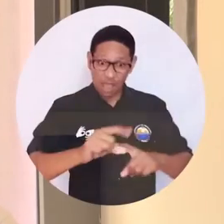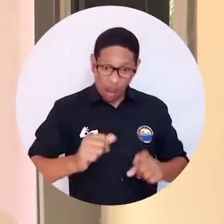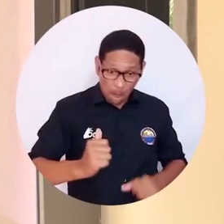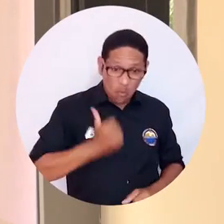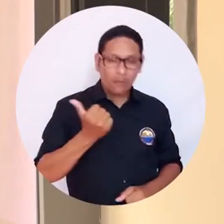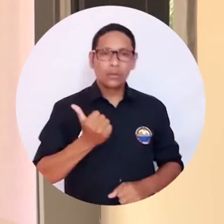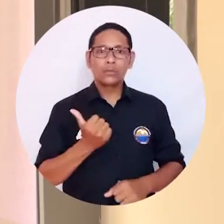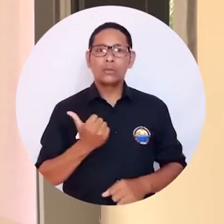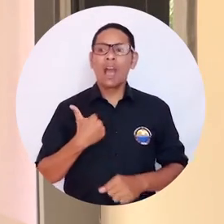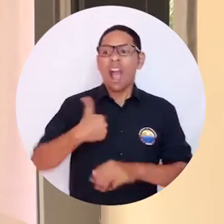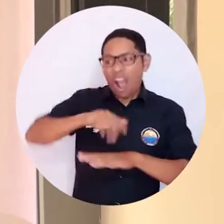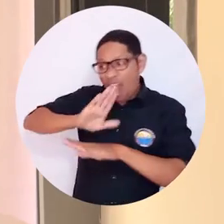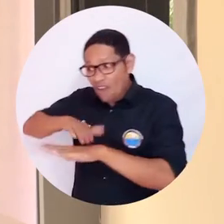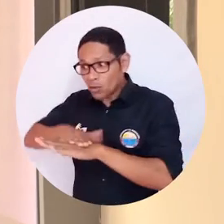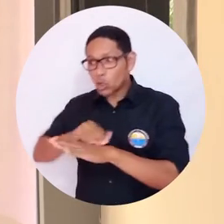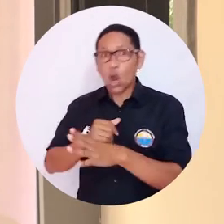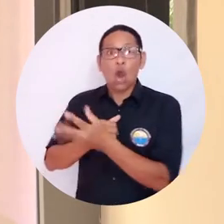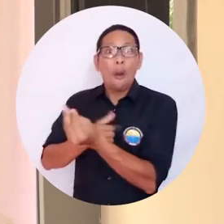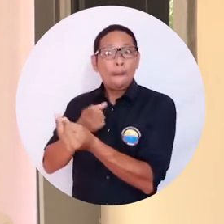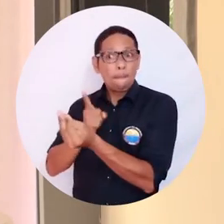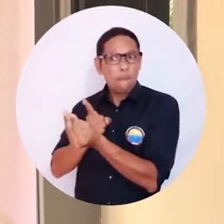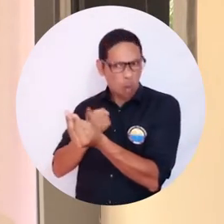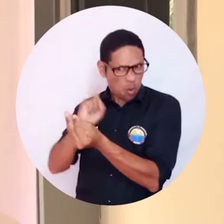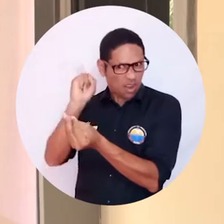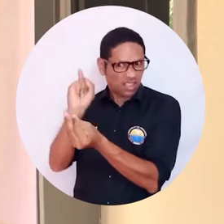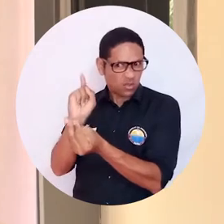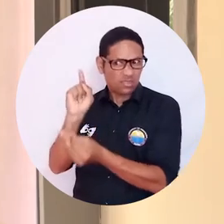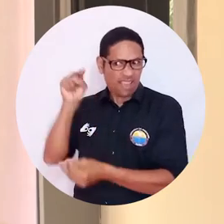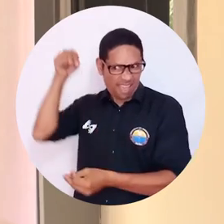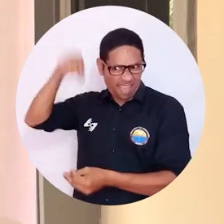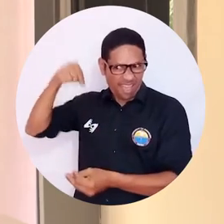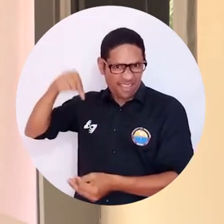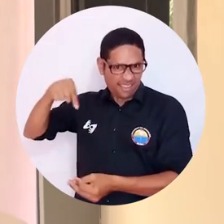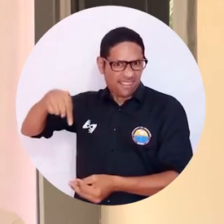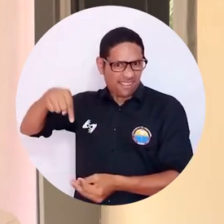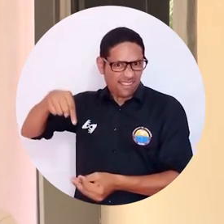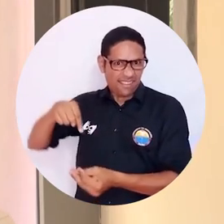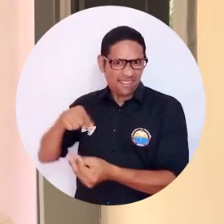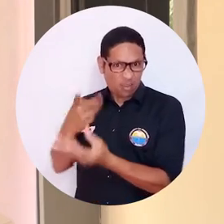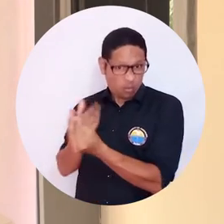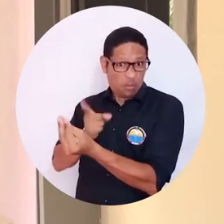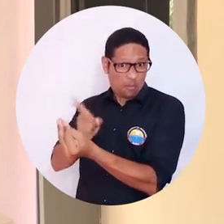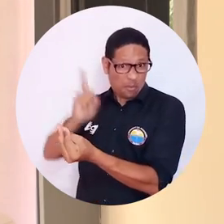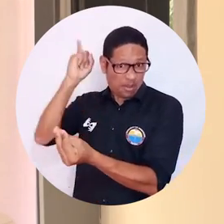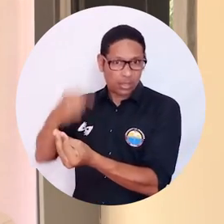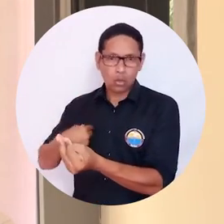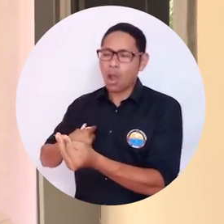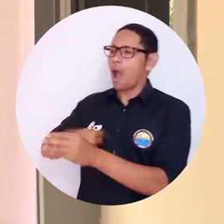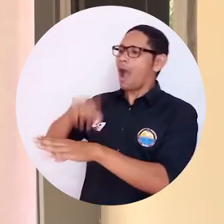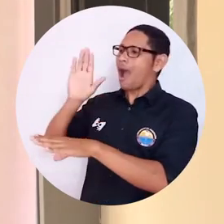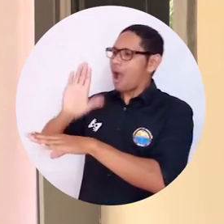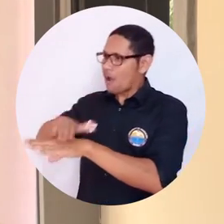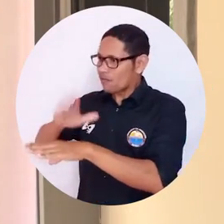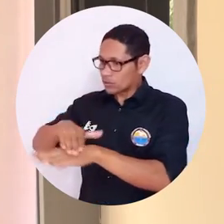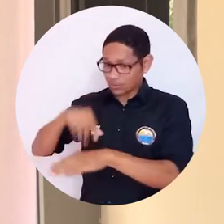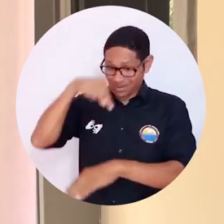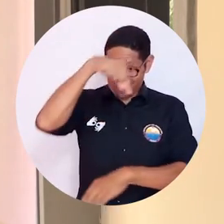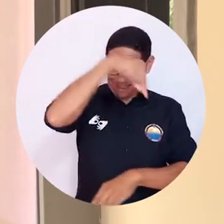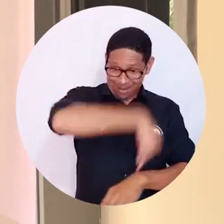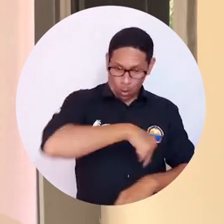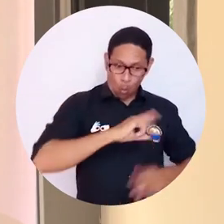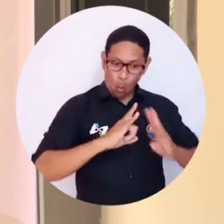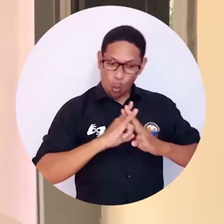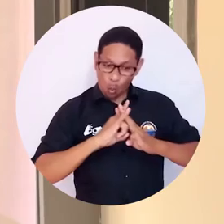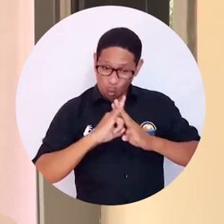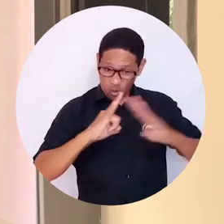También aprovecho para decirle a la clase política tradicional, los que se hacen llamar los de ahora, que al interior de la